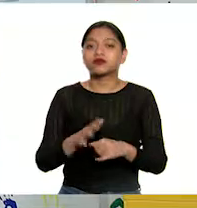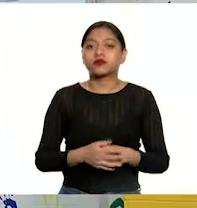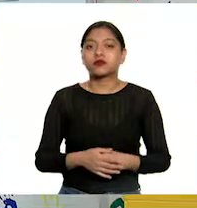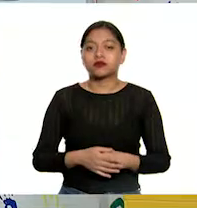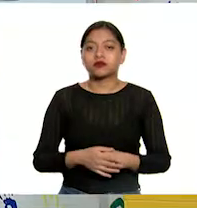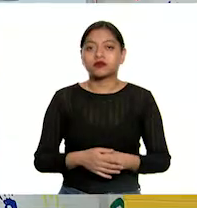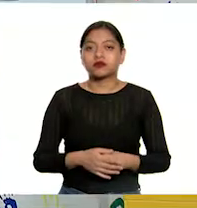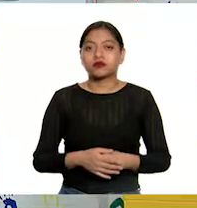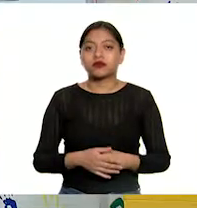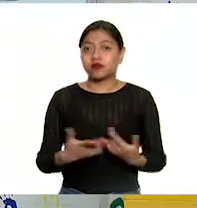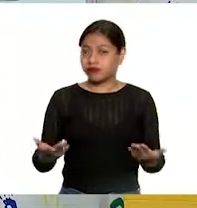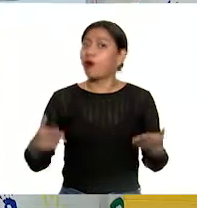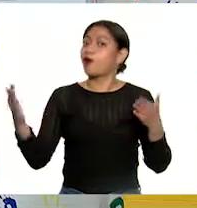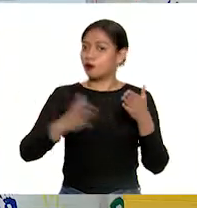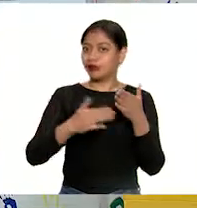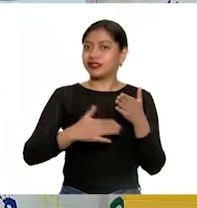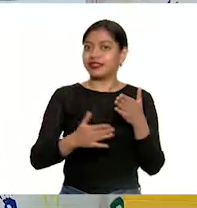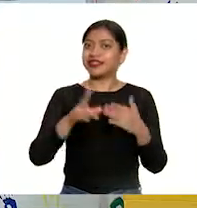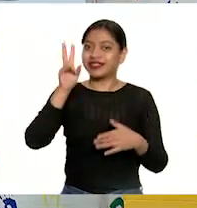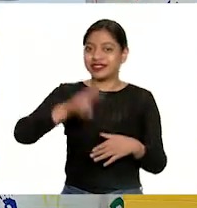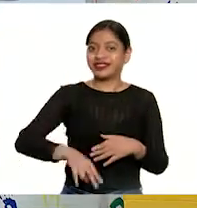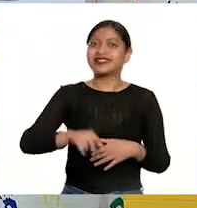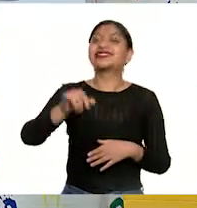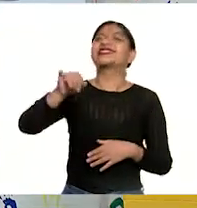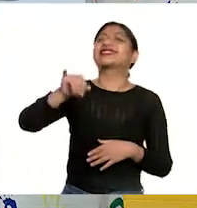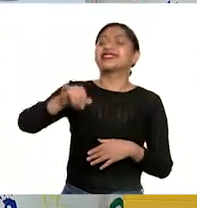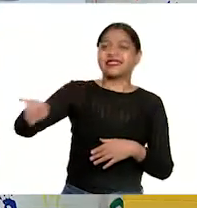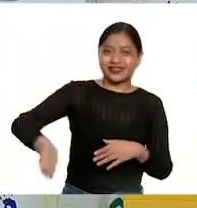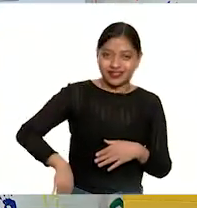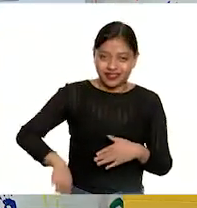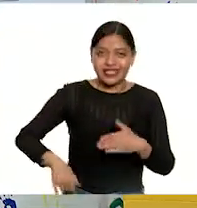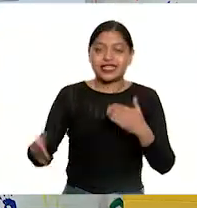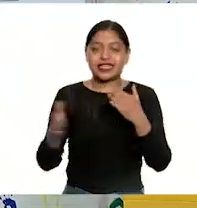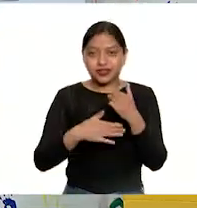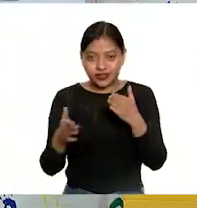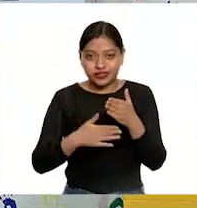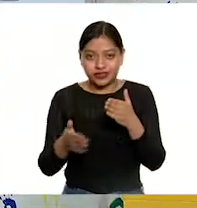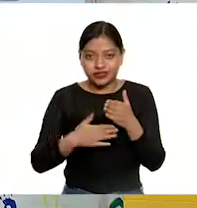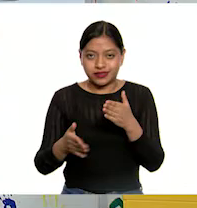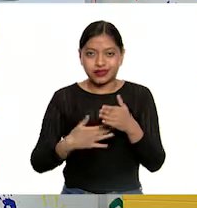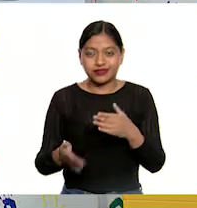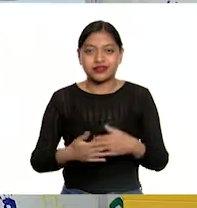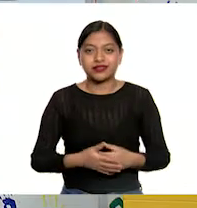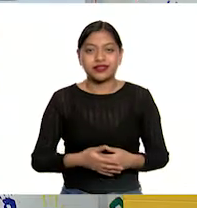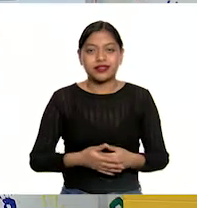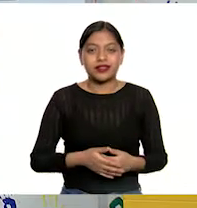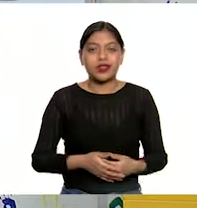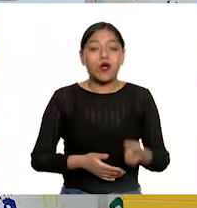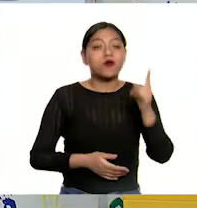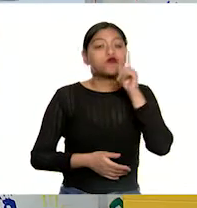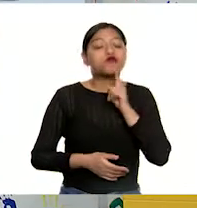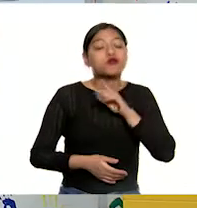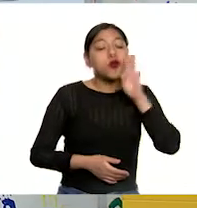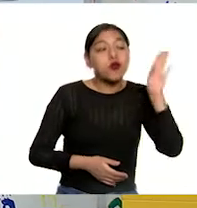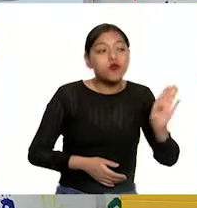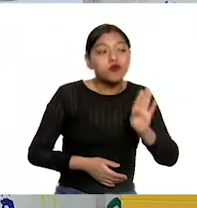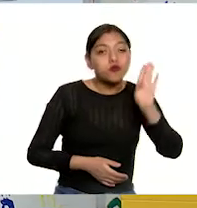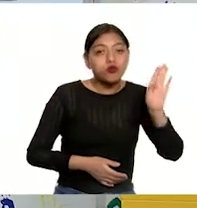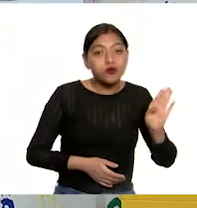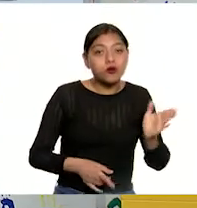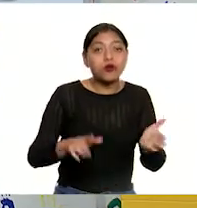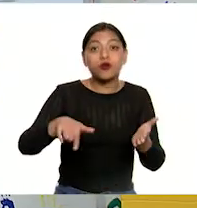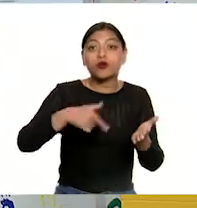que estuviera la bruja en la cocina, ¿verdad? Yo también pensé en la cocina. Entonces, elegimos la bruja en la cocina.